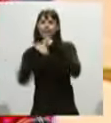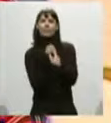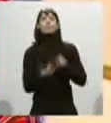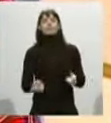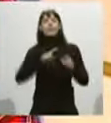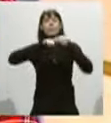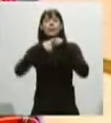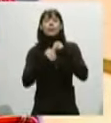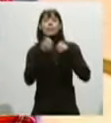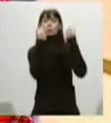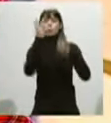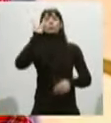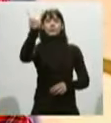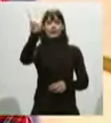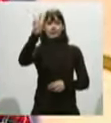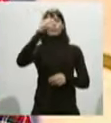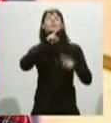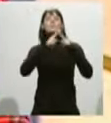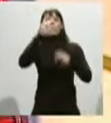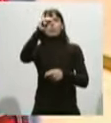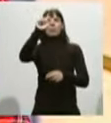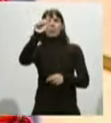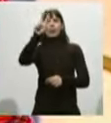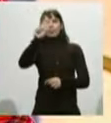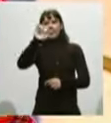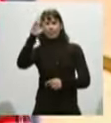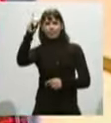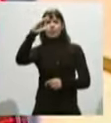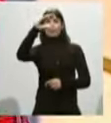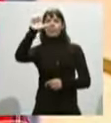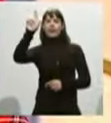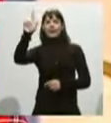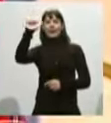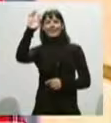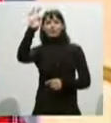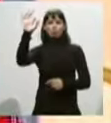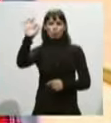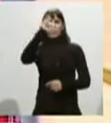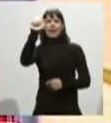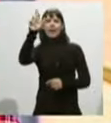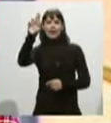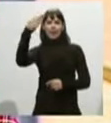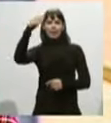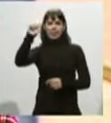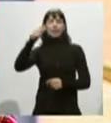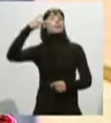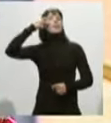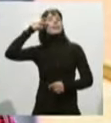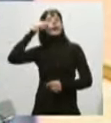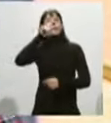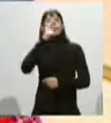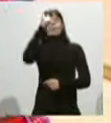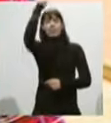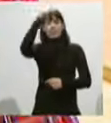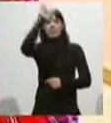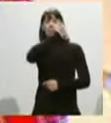Participante número 3, David Serrato Jaraba, drag Zeus, con la fantasía To Dance